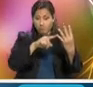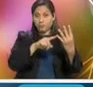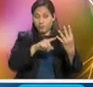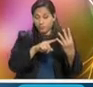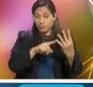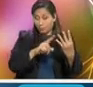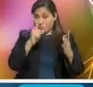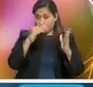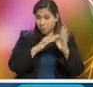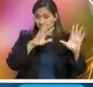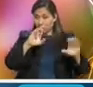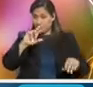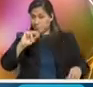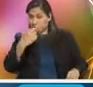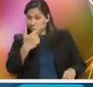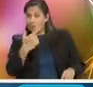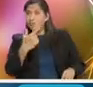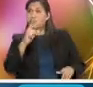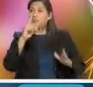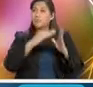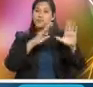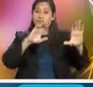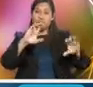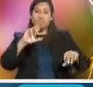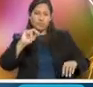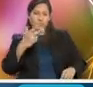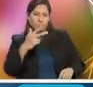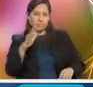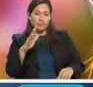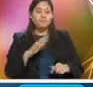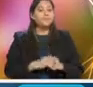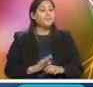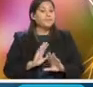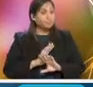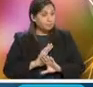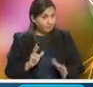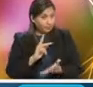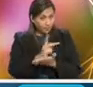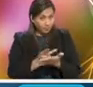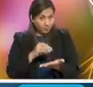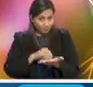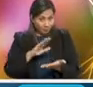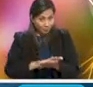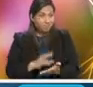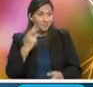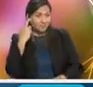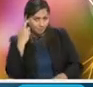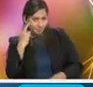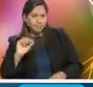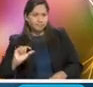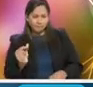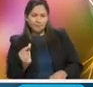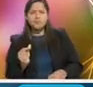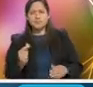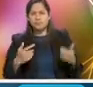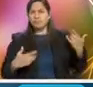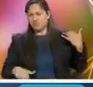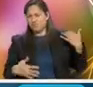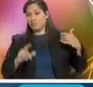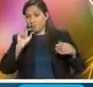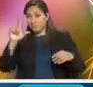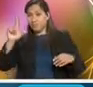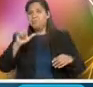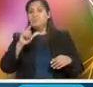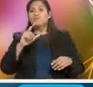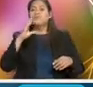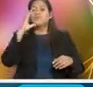hablando de 1987, 1988. Ya que los programaban en la radio y ya que se hicieron famosos con el tema